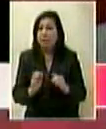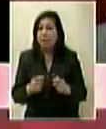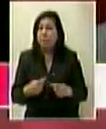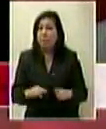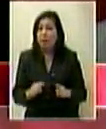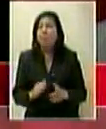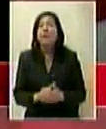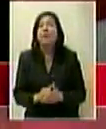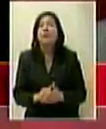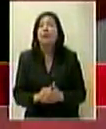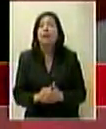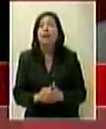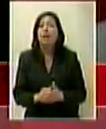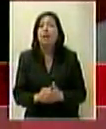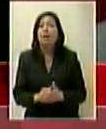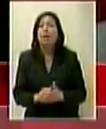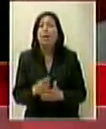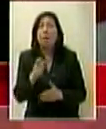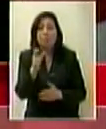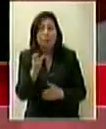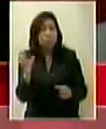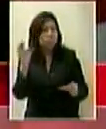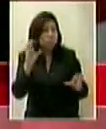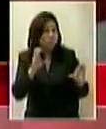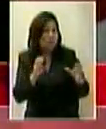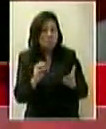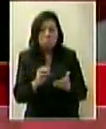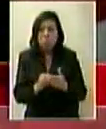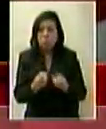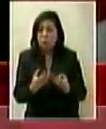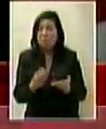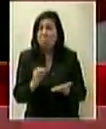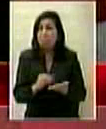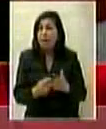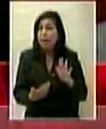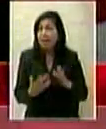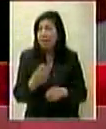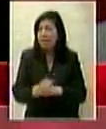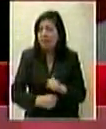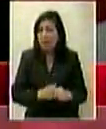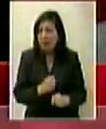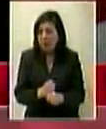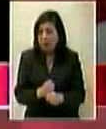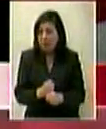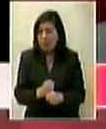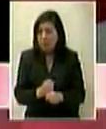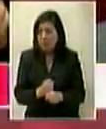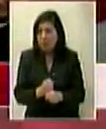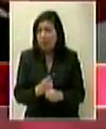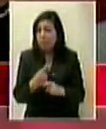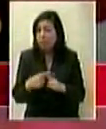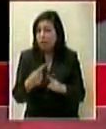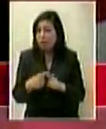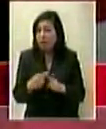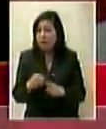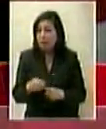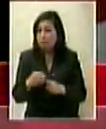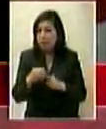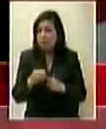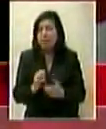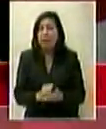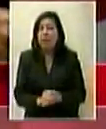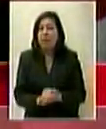permitir hacer que los científicos de IMARPE, muchos de ellos que tienen más de 15 años en sus diferentes